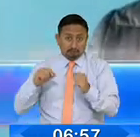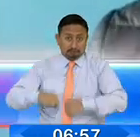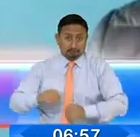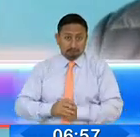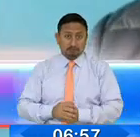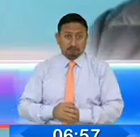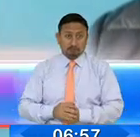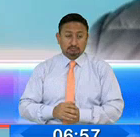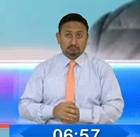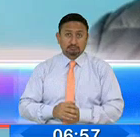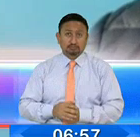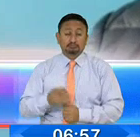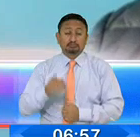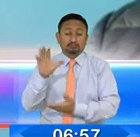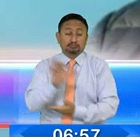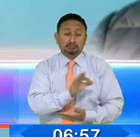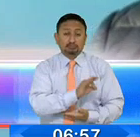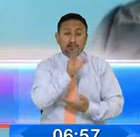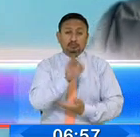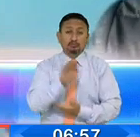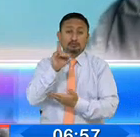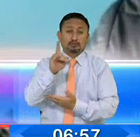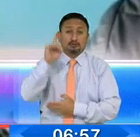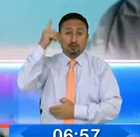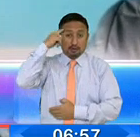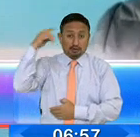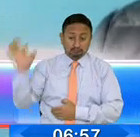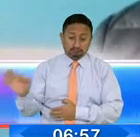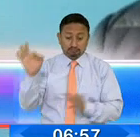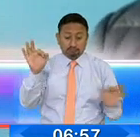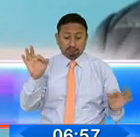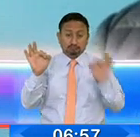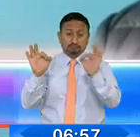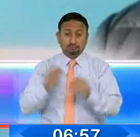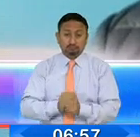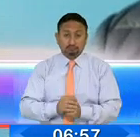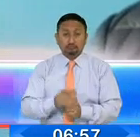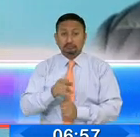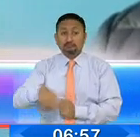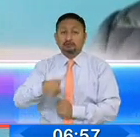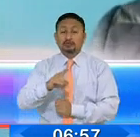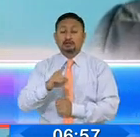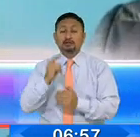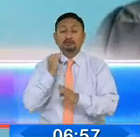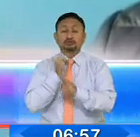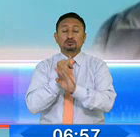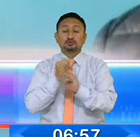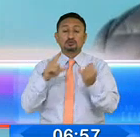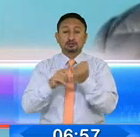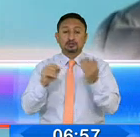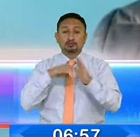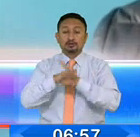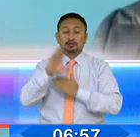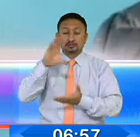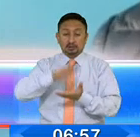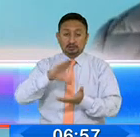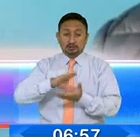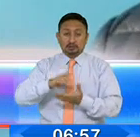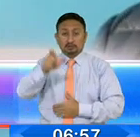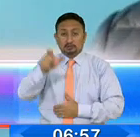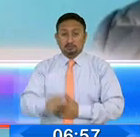los delegados del gobierno, a los delegados de las instituciones financieras, del Banco Central, a los